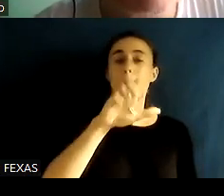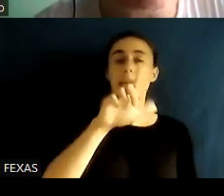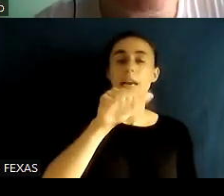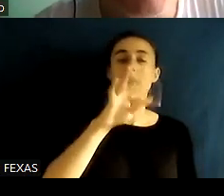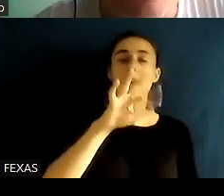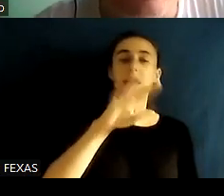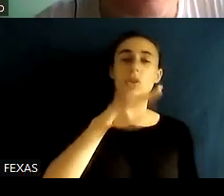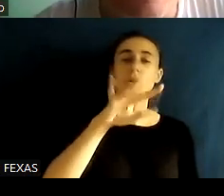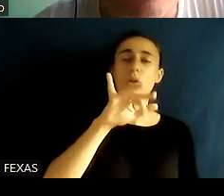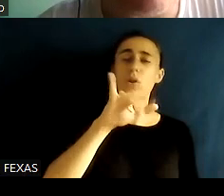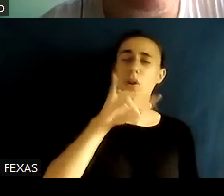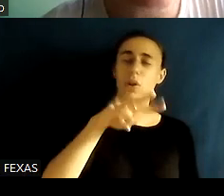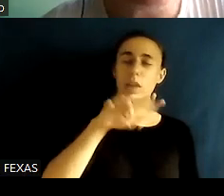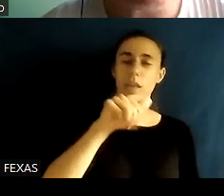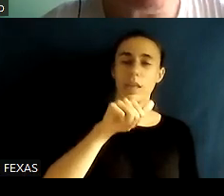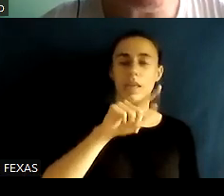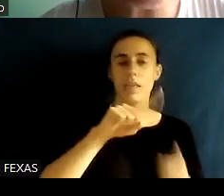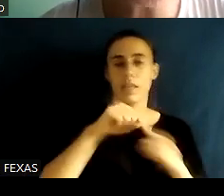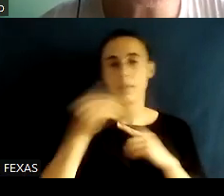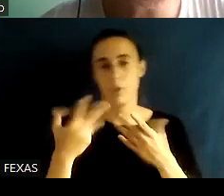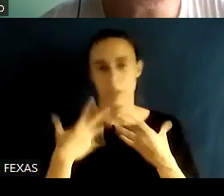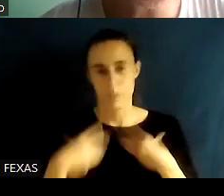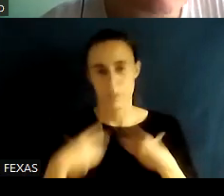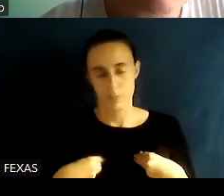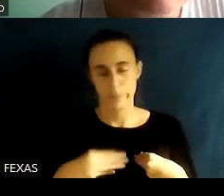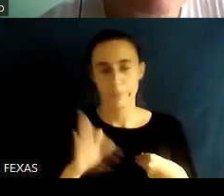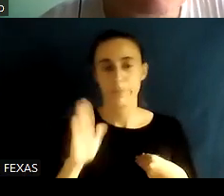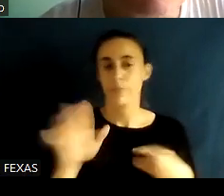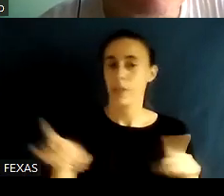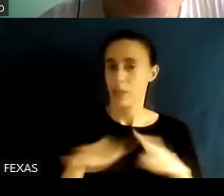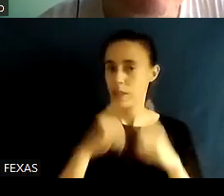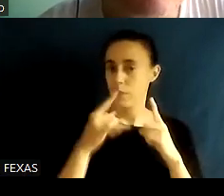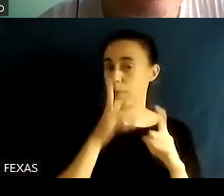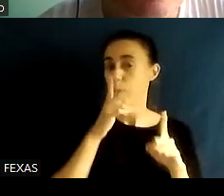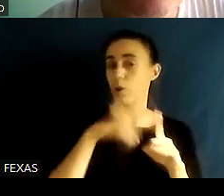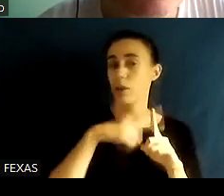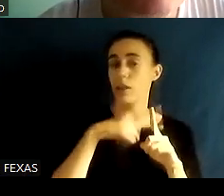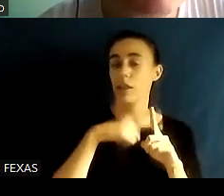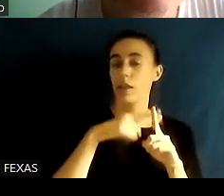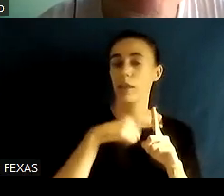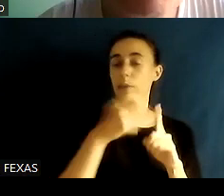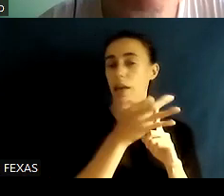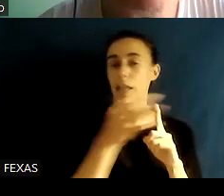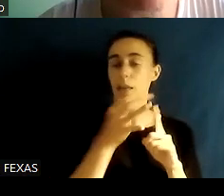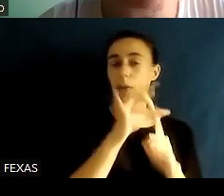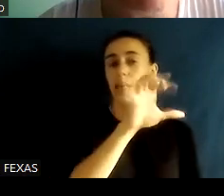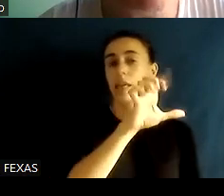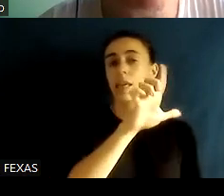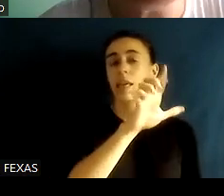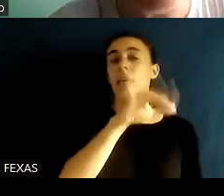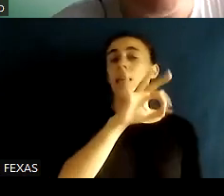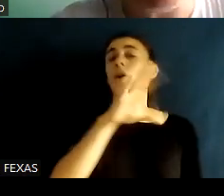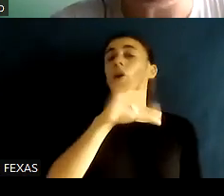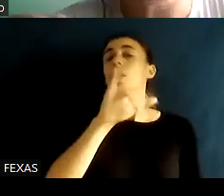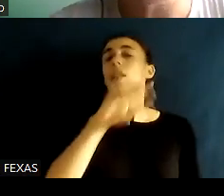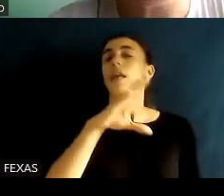acaban apareciendo estas carencias. En cualquier caso, mantener niveles adecuados de selenio y de zinc como mínimo van a